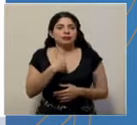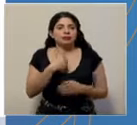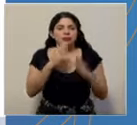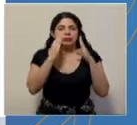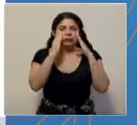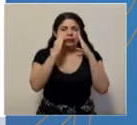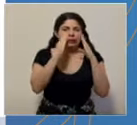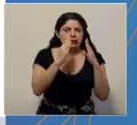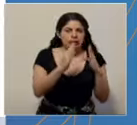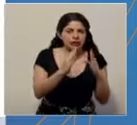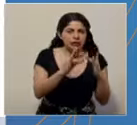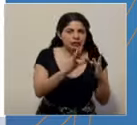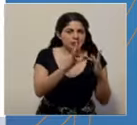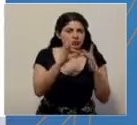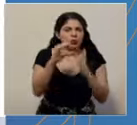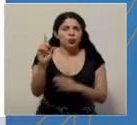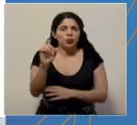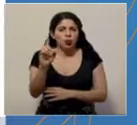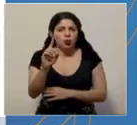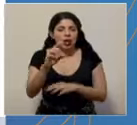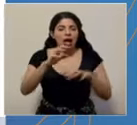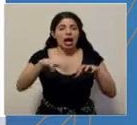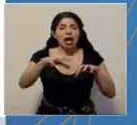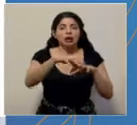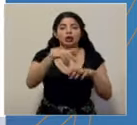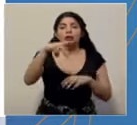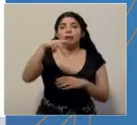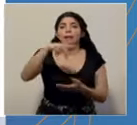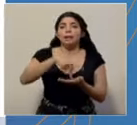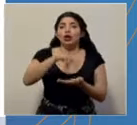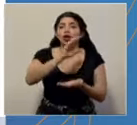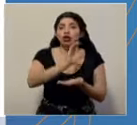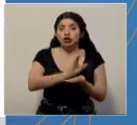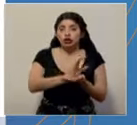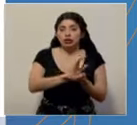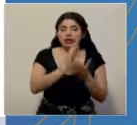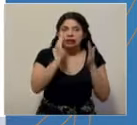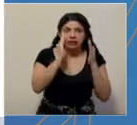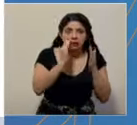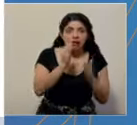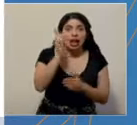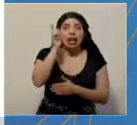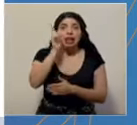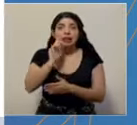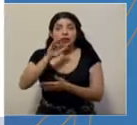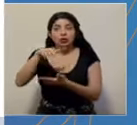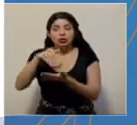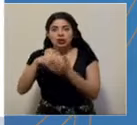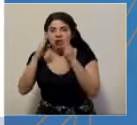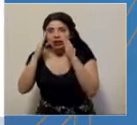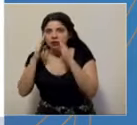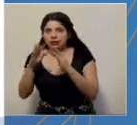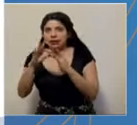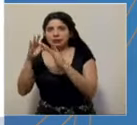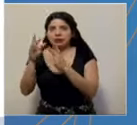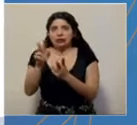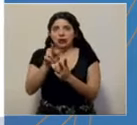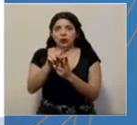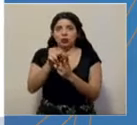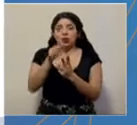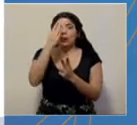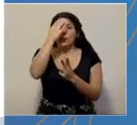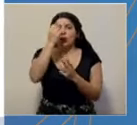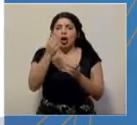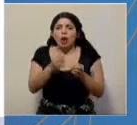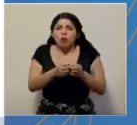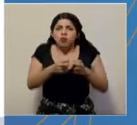atención especial a los cantones de Pocosí y el Cantón Central de Limón, dado que este aumento de